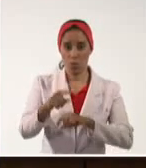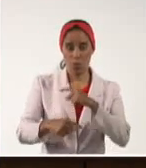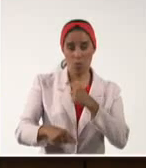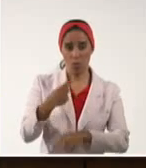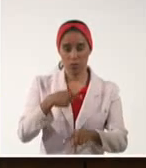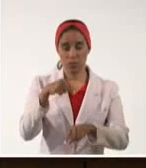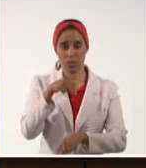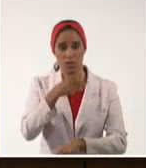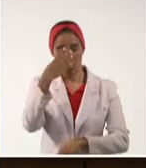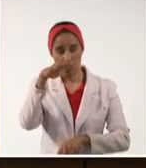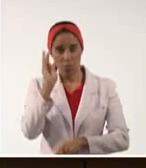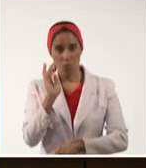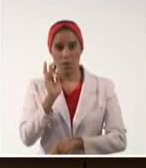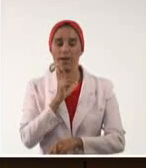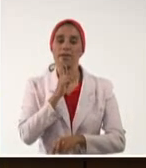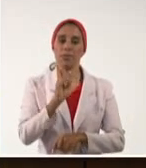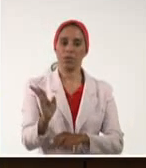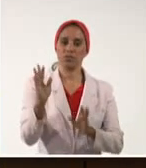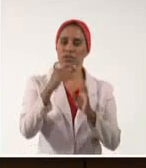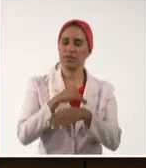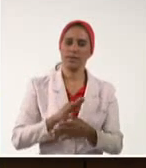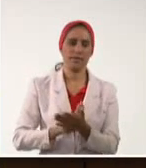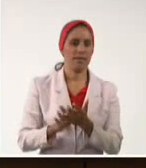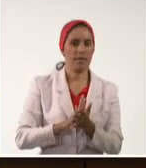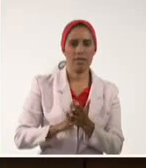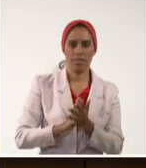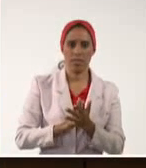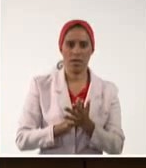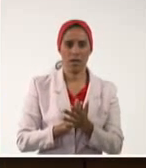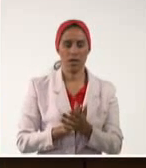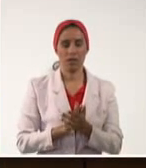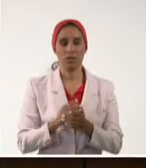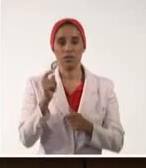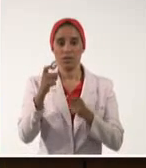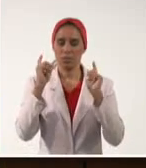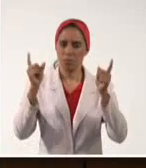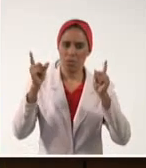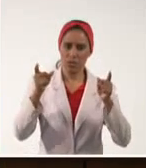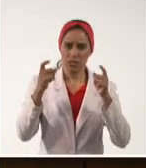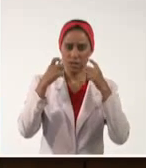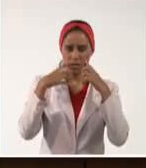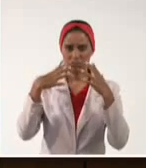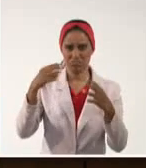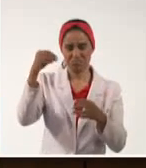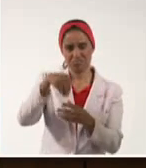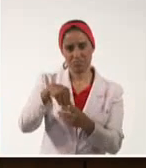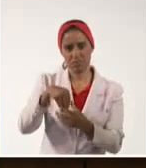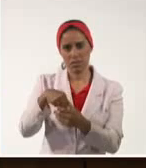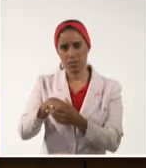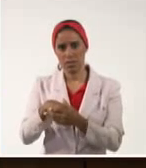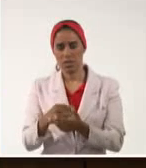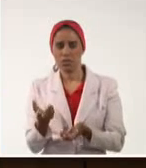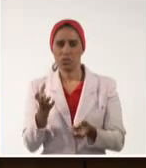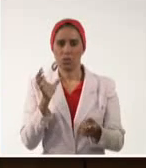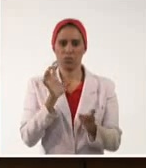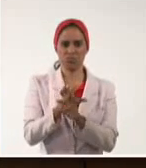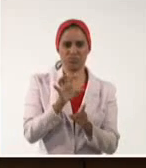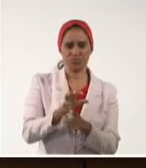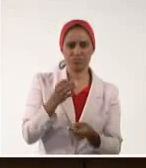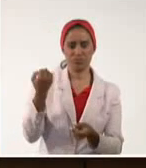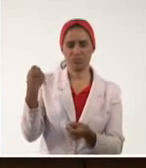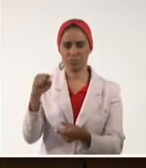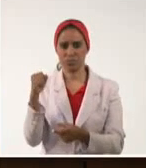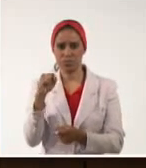no responde a un partido, sino que es una política afincada en la pretensión hegemónica de un